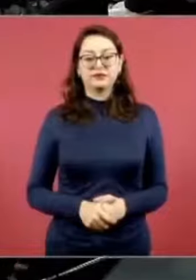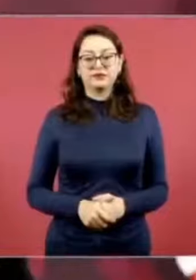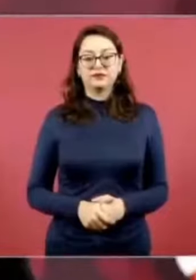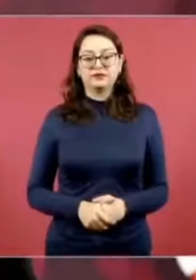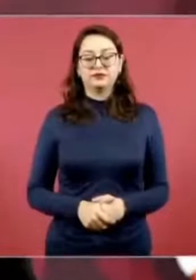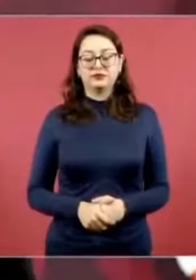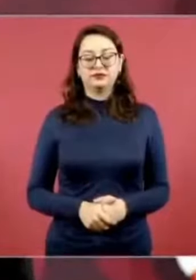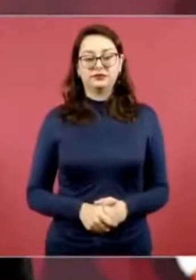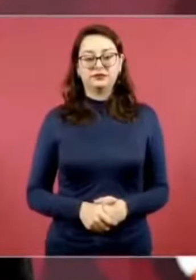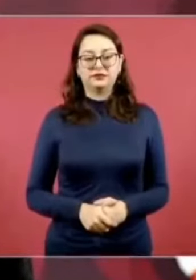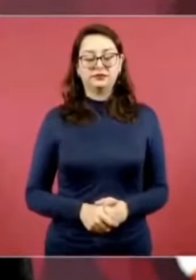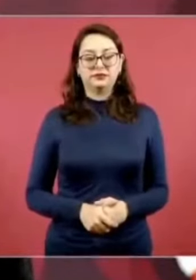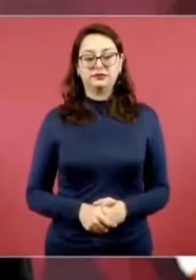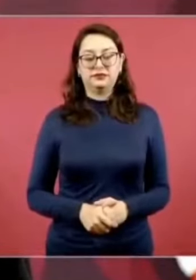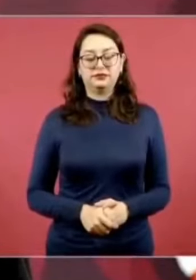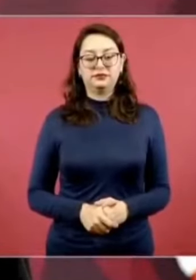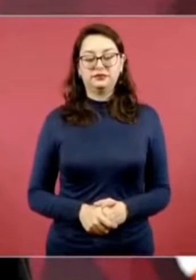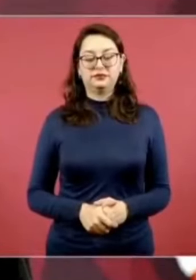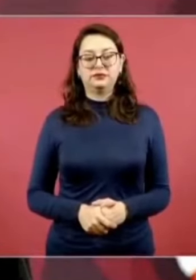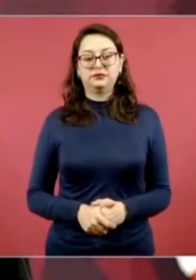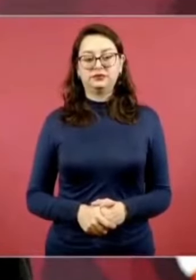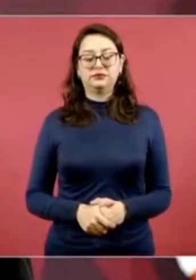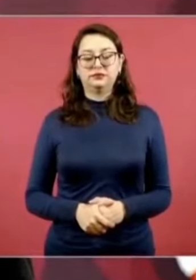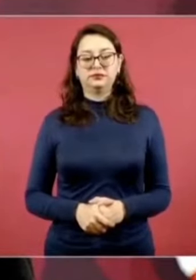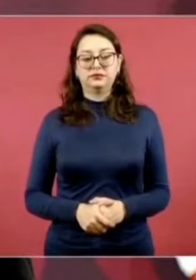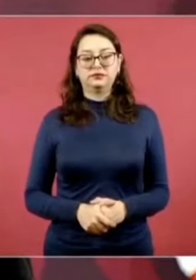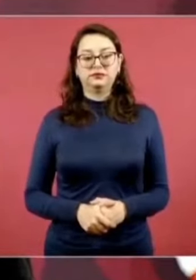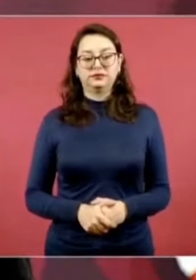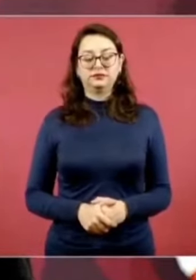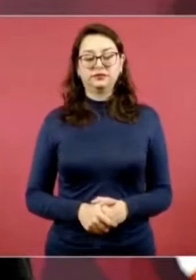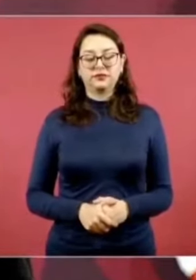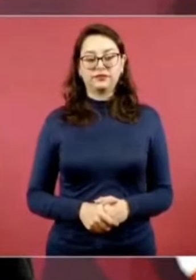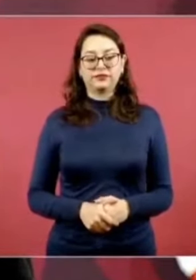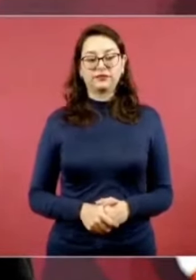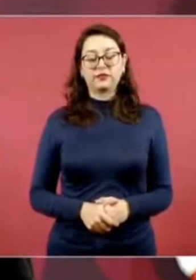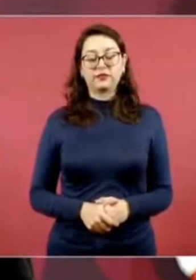siempre se promueven, hay quienes se dedican a eso